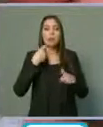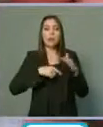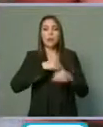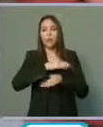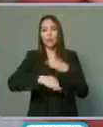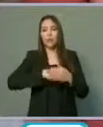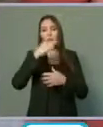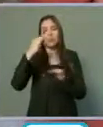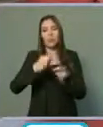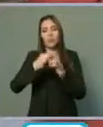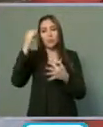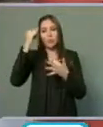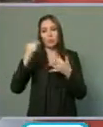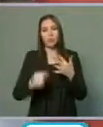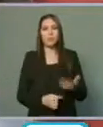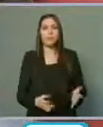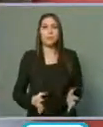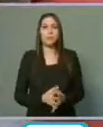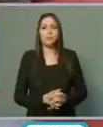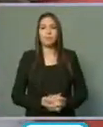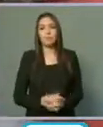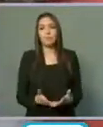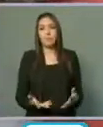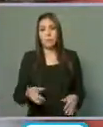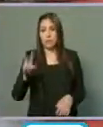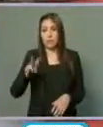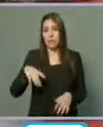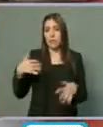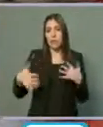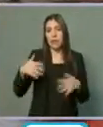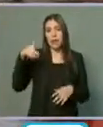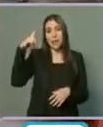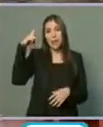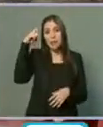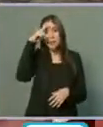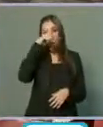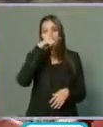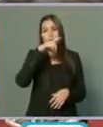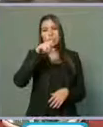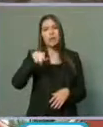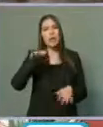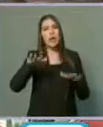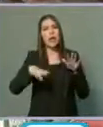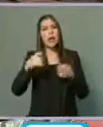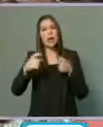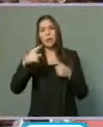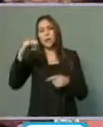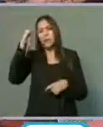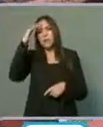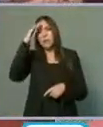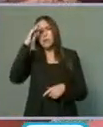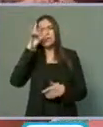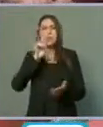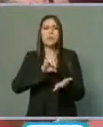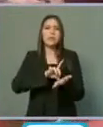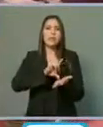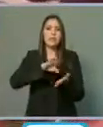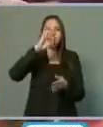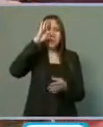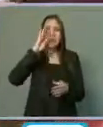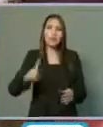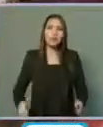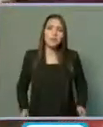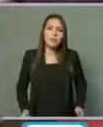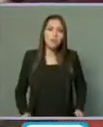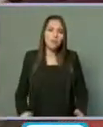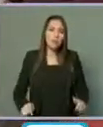todos ellos, ¿no? Ok. La verdad es que sí es complicado, sobre todo porque a lo mejor pensamos en discapacidad y solamente pensamos en sillas de ruedas o